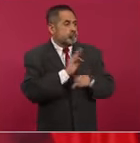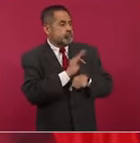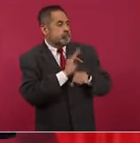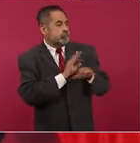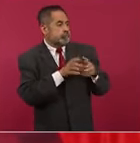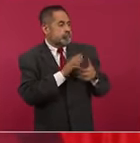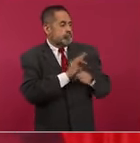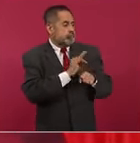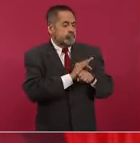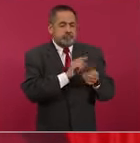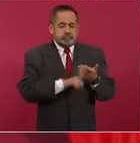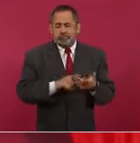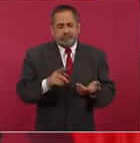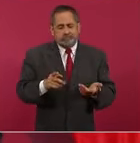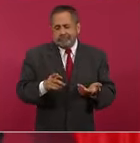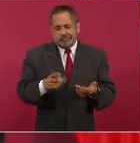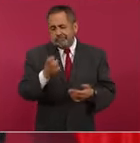así está,